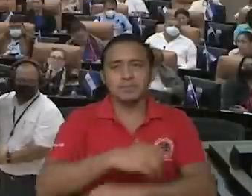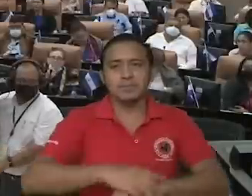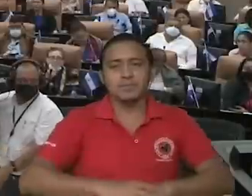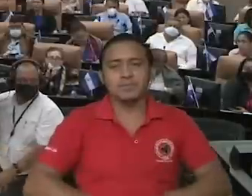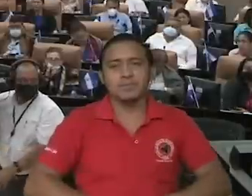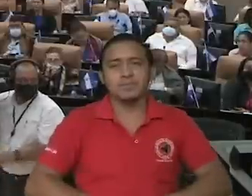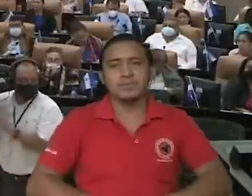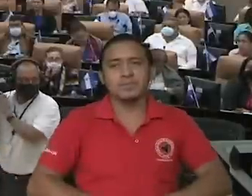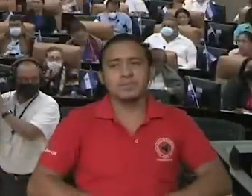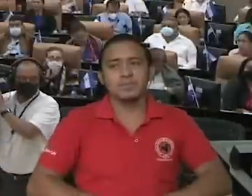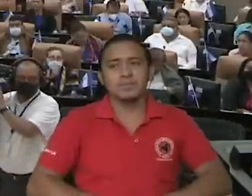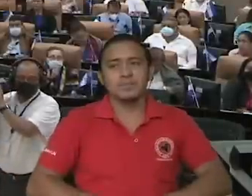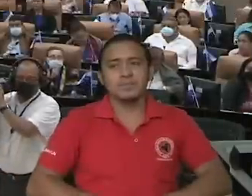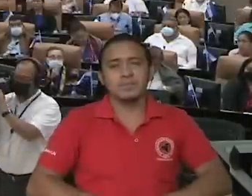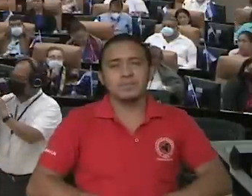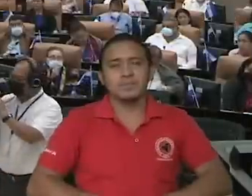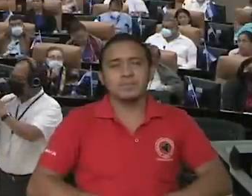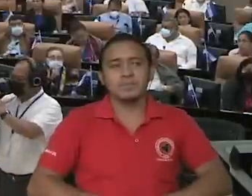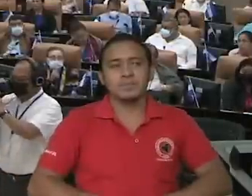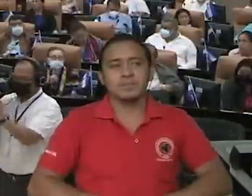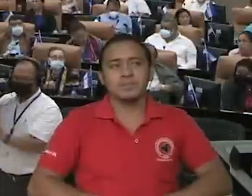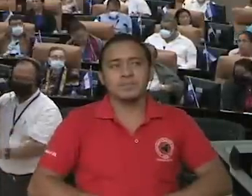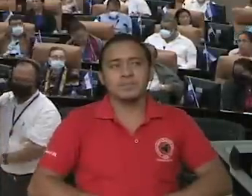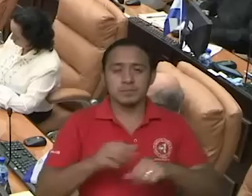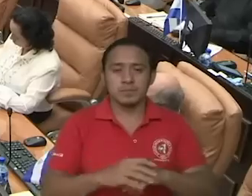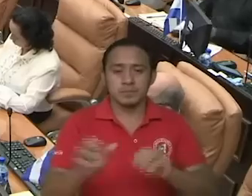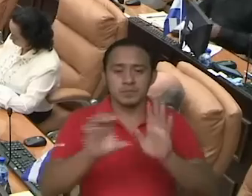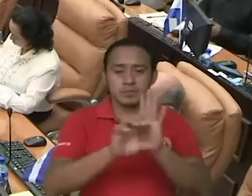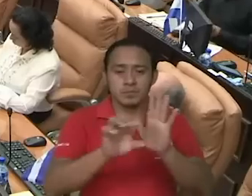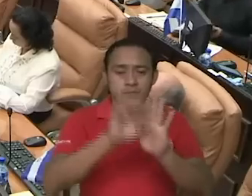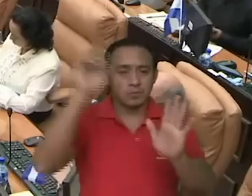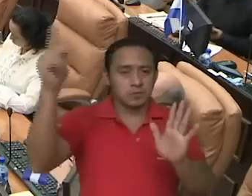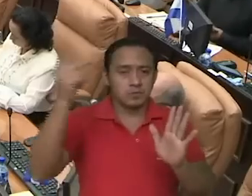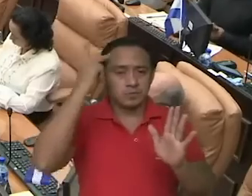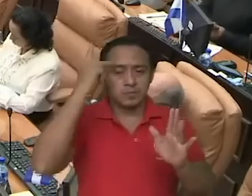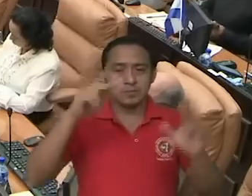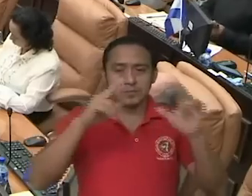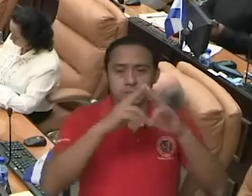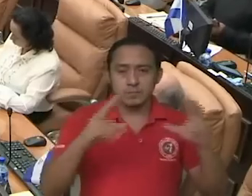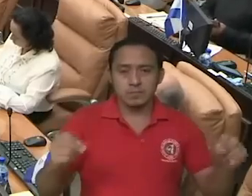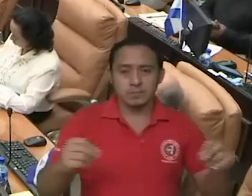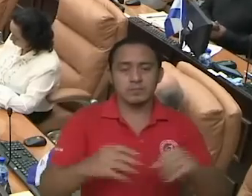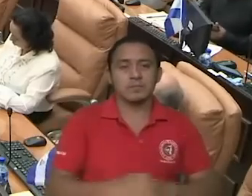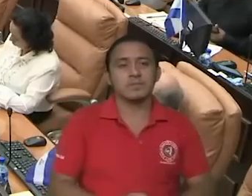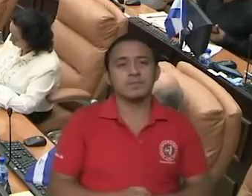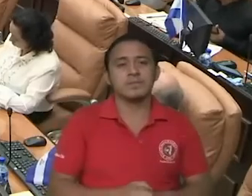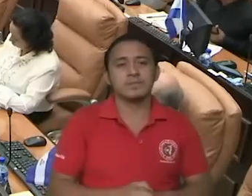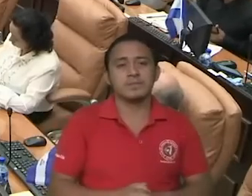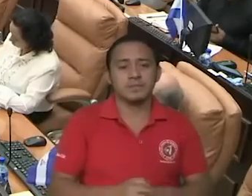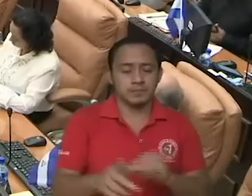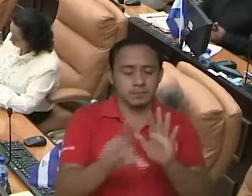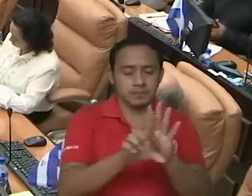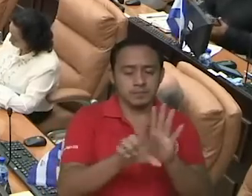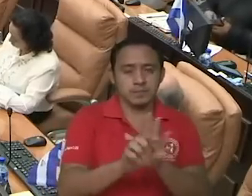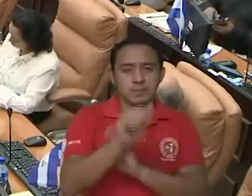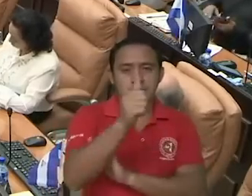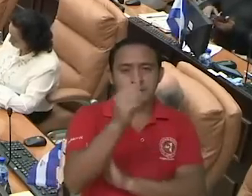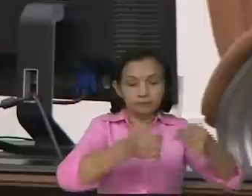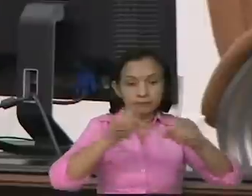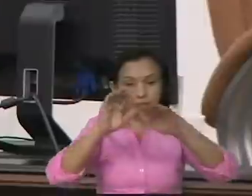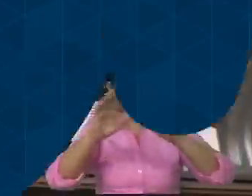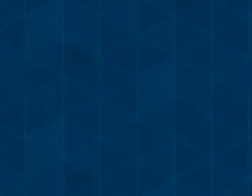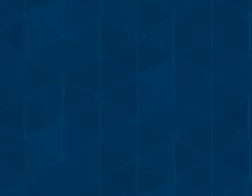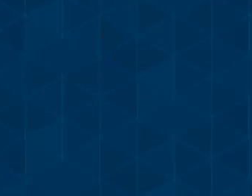de comercio que no son compatibles con la nueva definición de organismo sin fines de lucro, que entró en vigencia el pasado 6 de